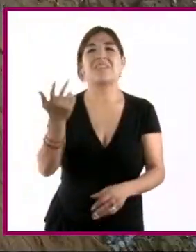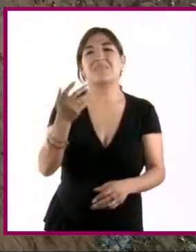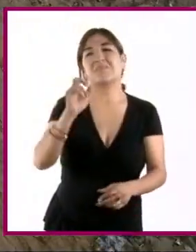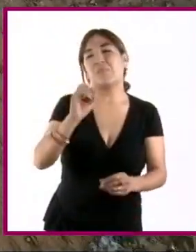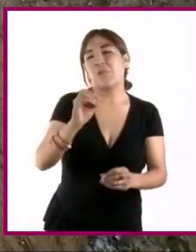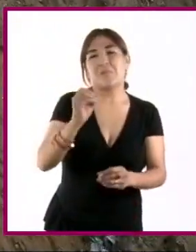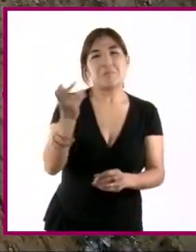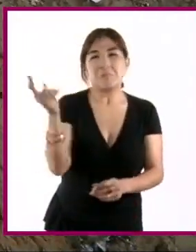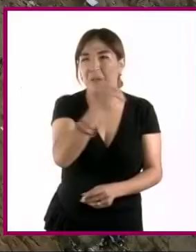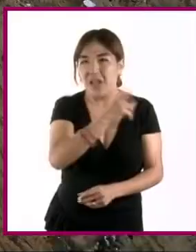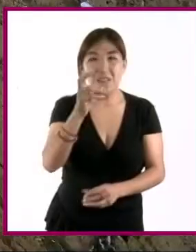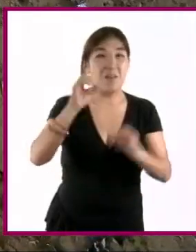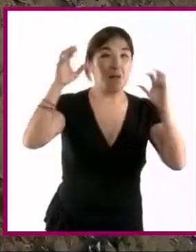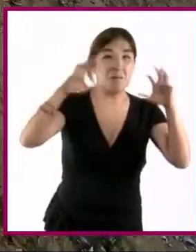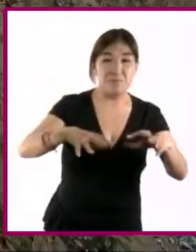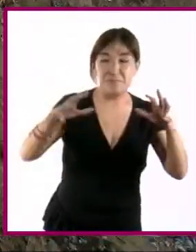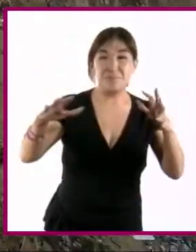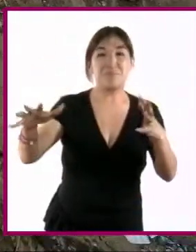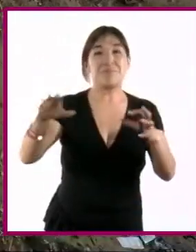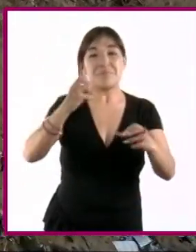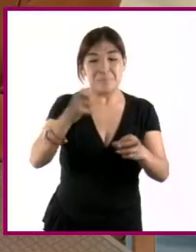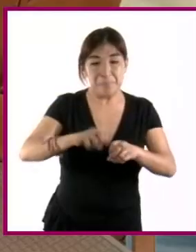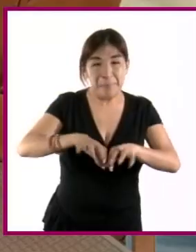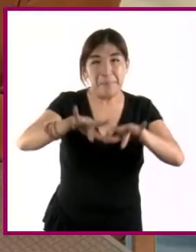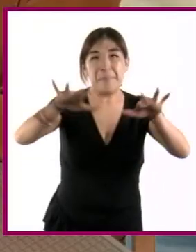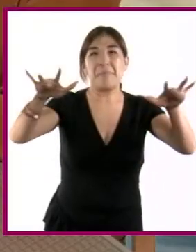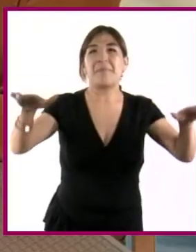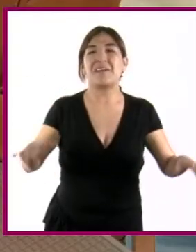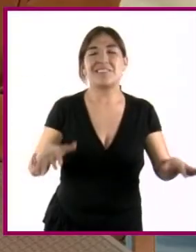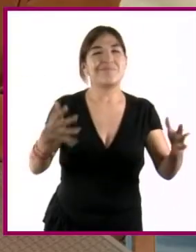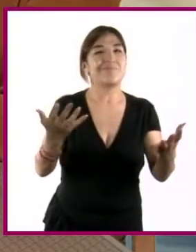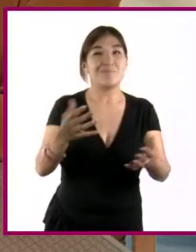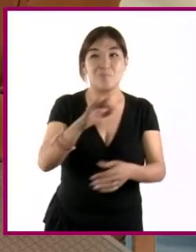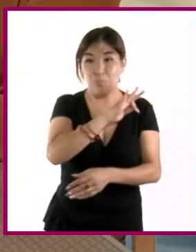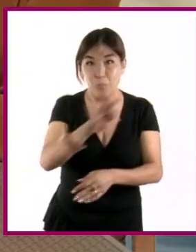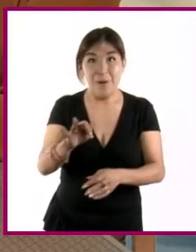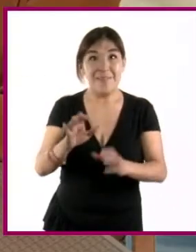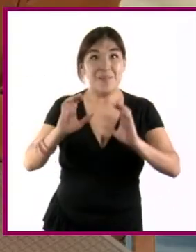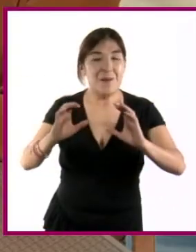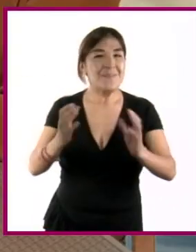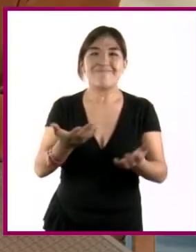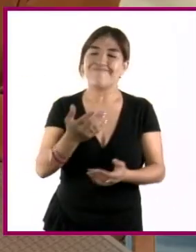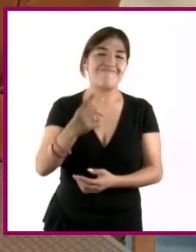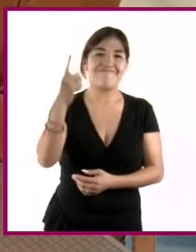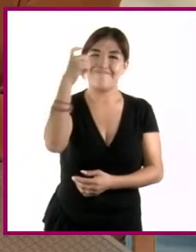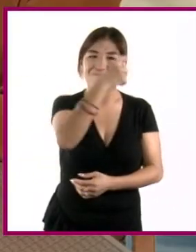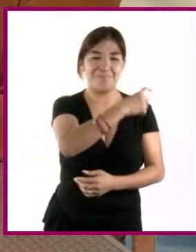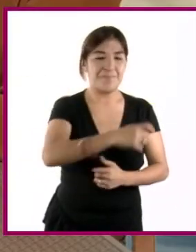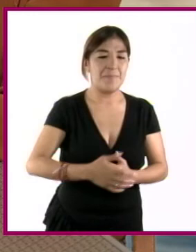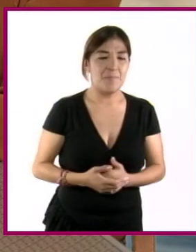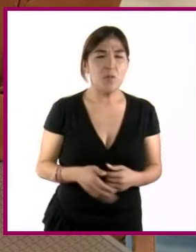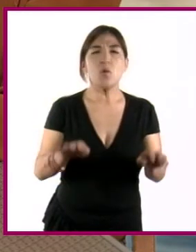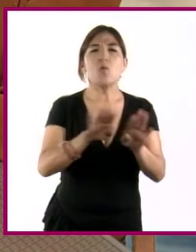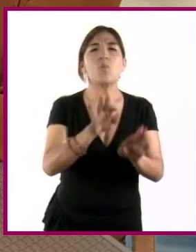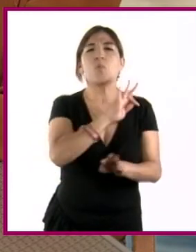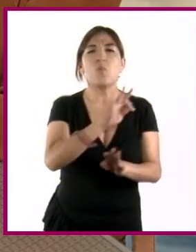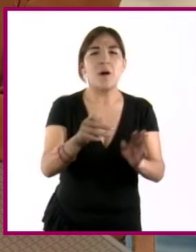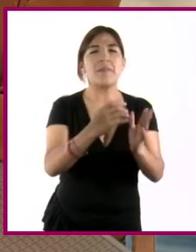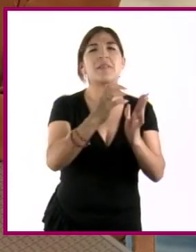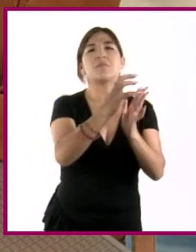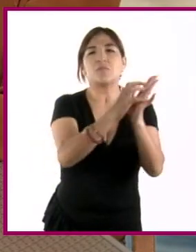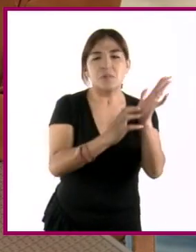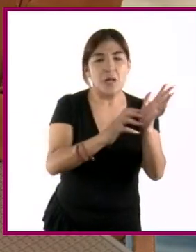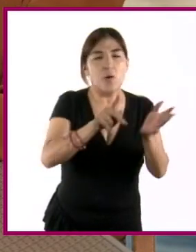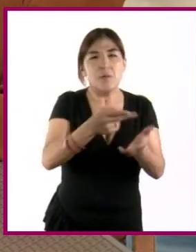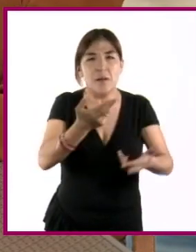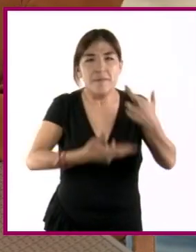lluvia, y perdemos todo el control sobre ellos. ¿Cómo y con qué técnicas se podría reducir, reciclar y reutilizar el